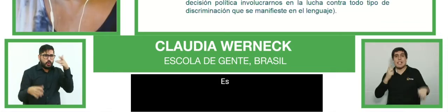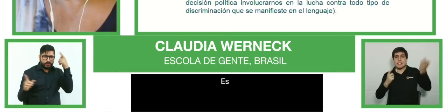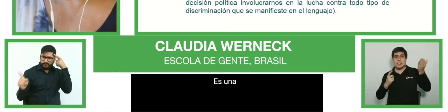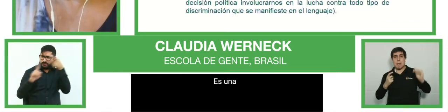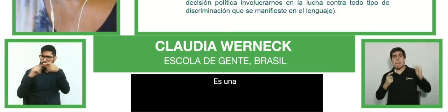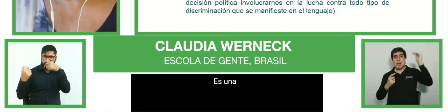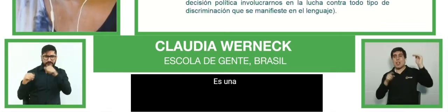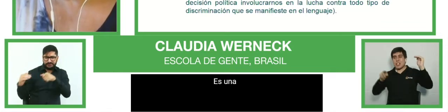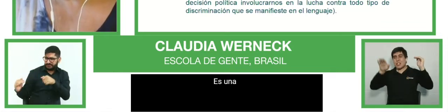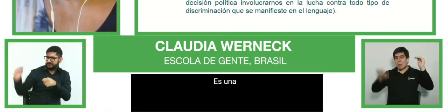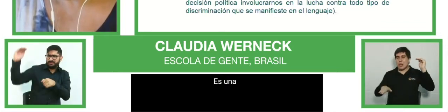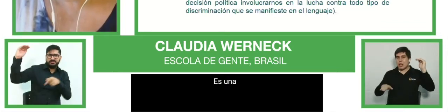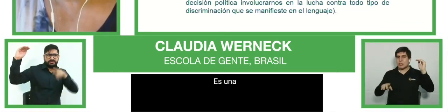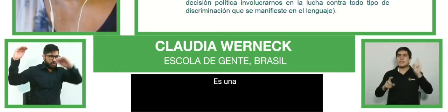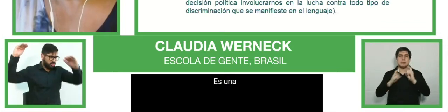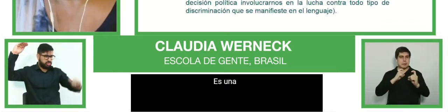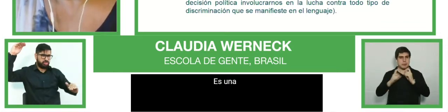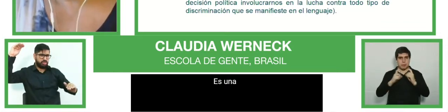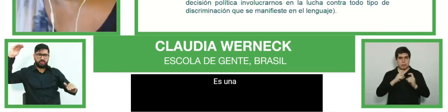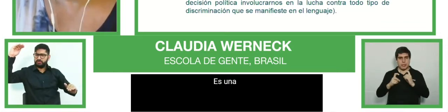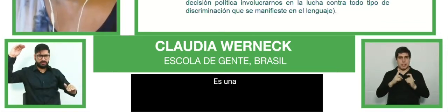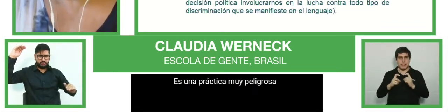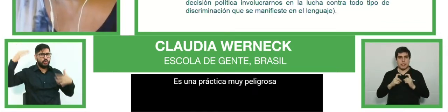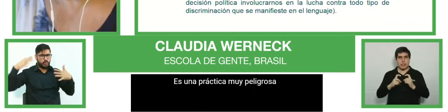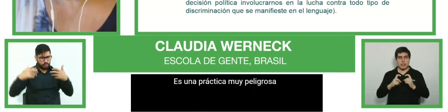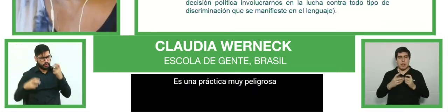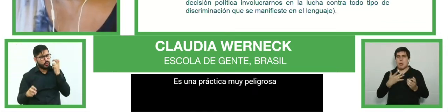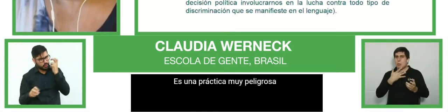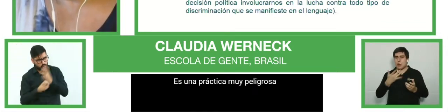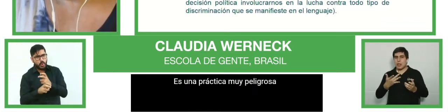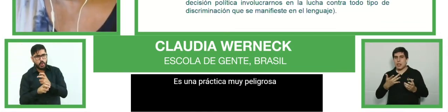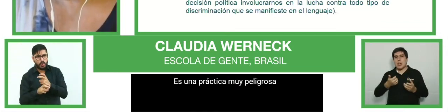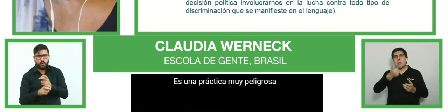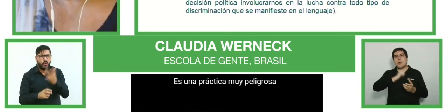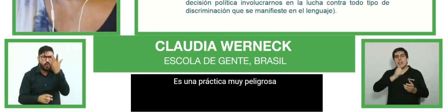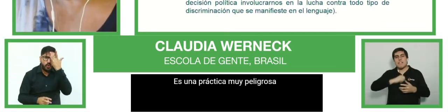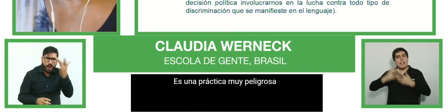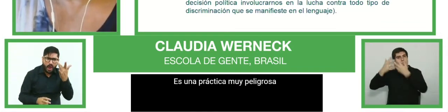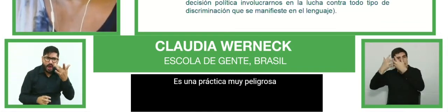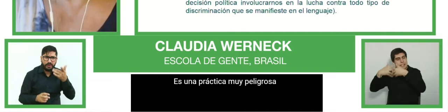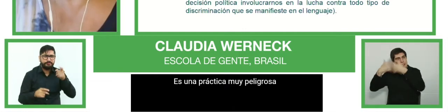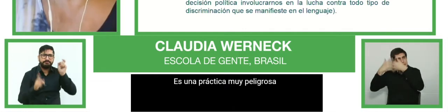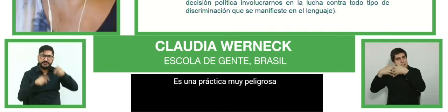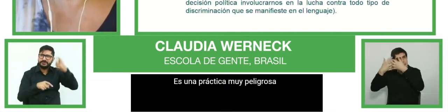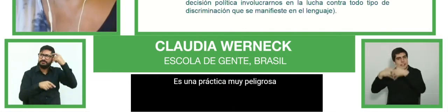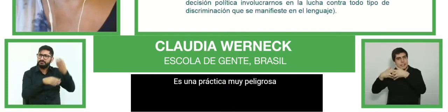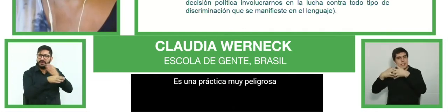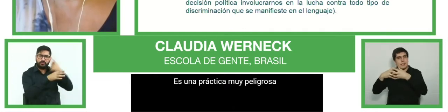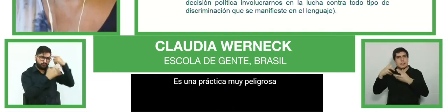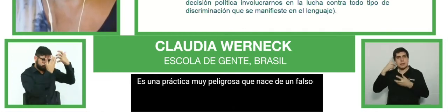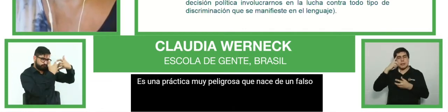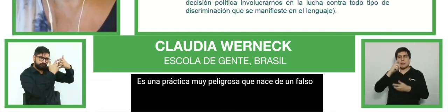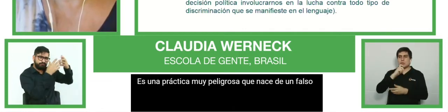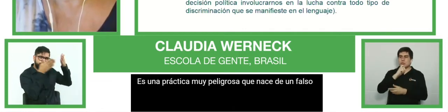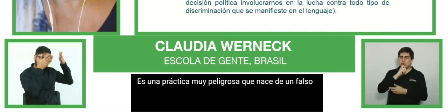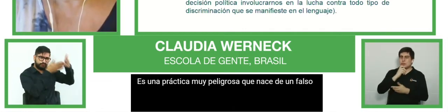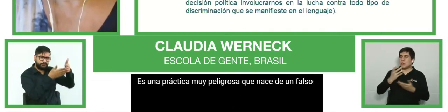habilita a realizar sin reflexionar otras elecciones por